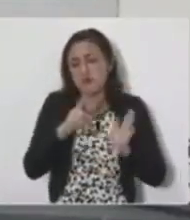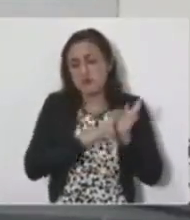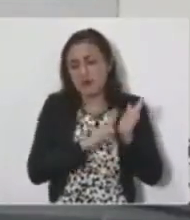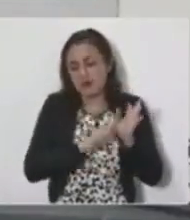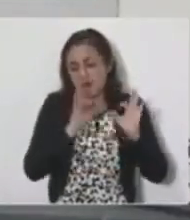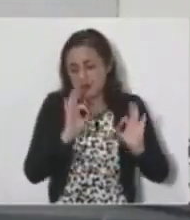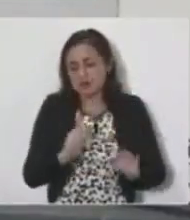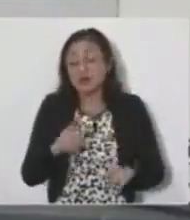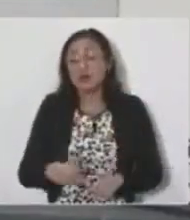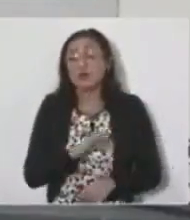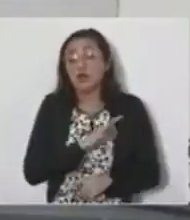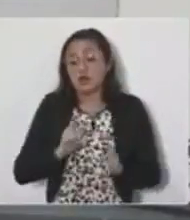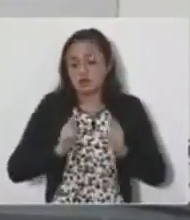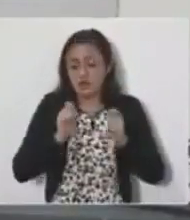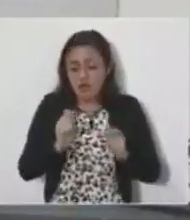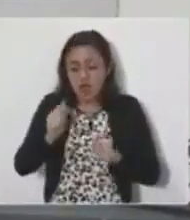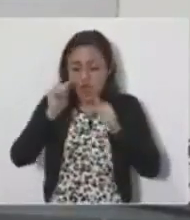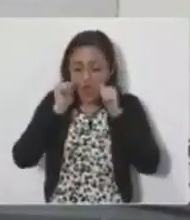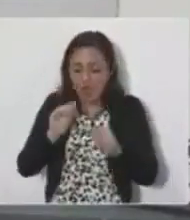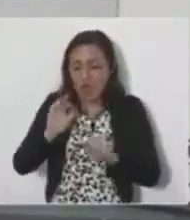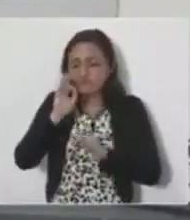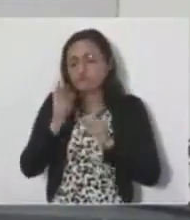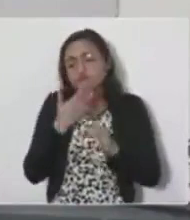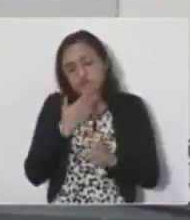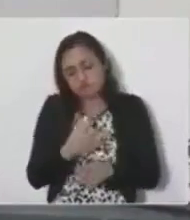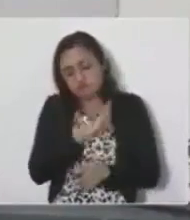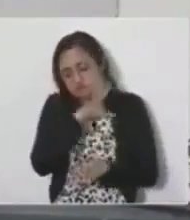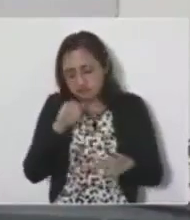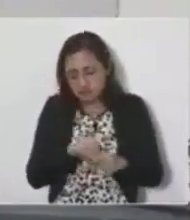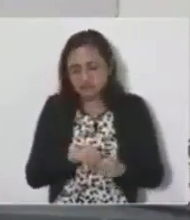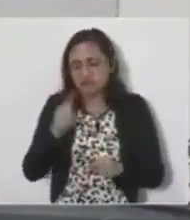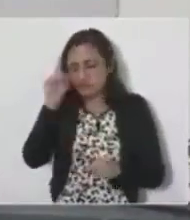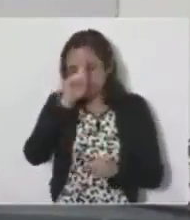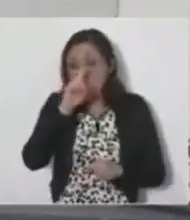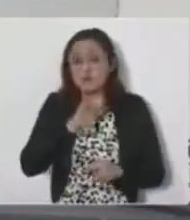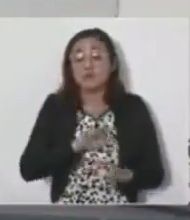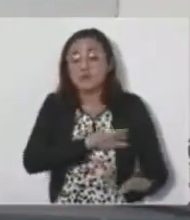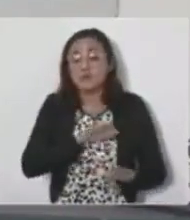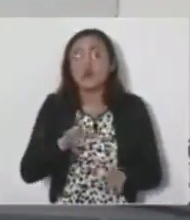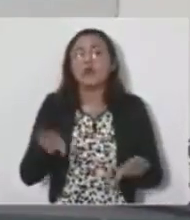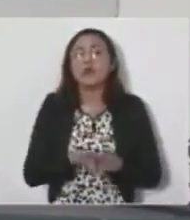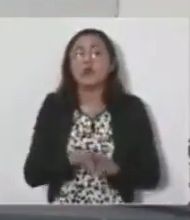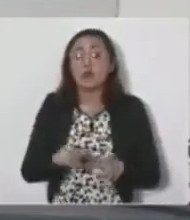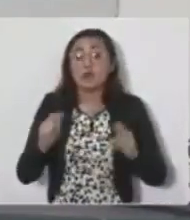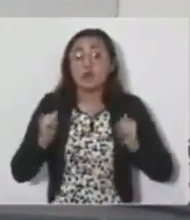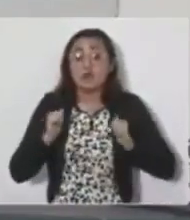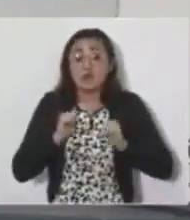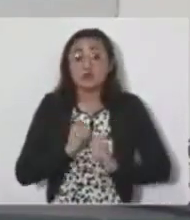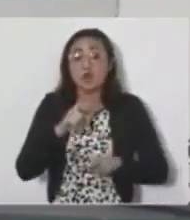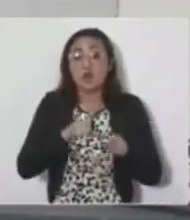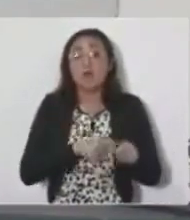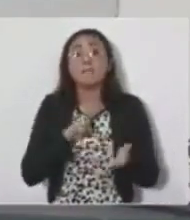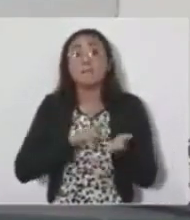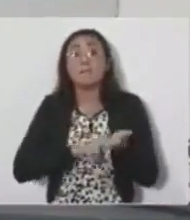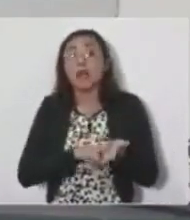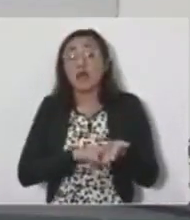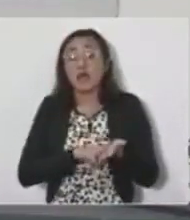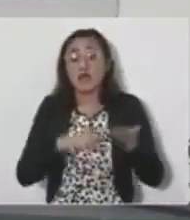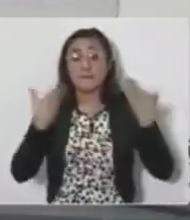y sobre todo poder brindar una atención como corresponde cómo los van a poder identificar cuentan con un chaleco de color verde